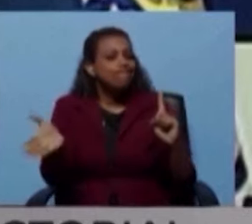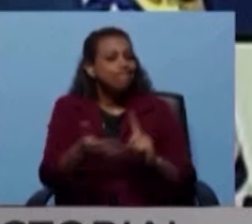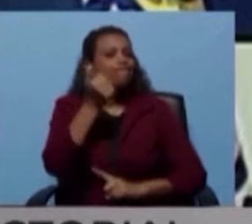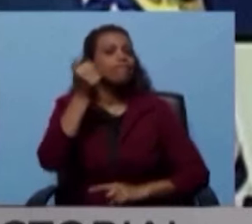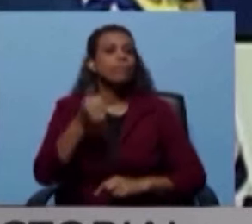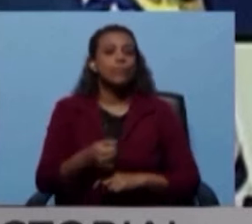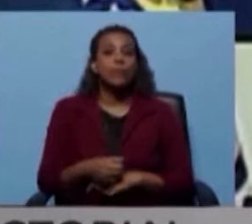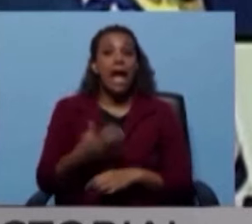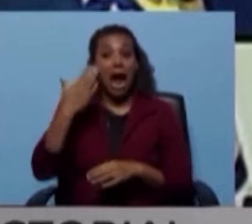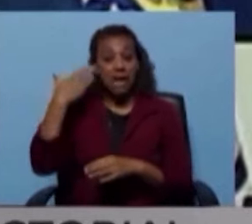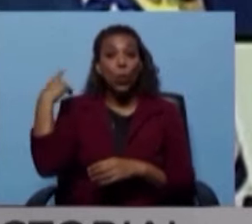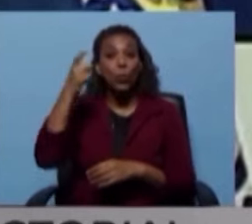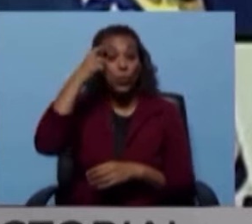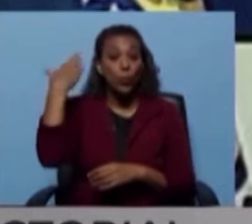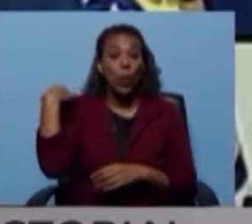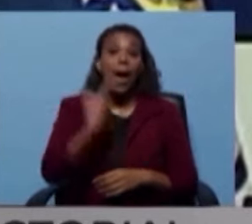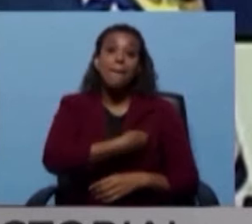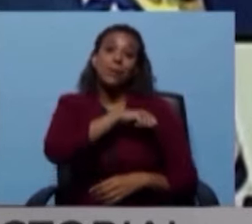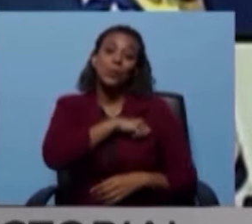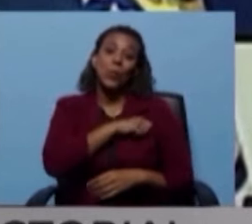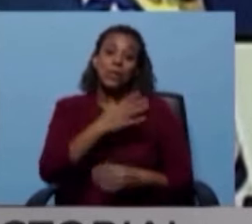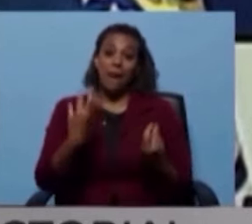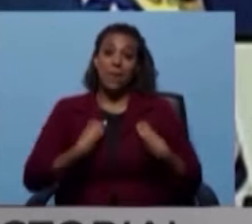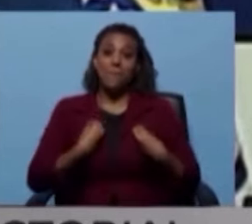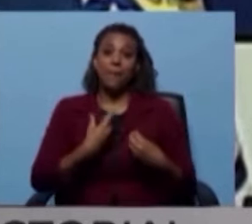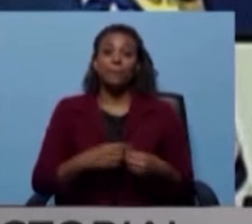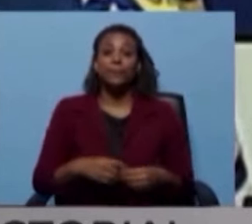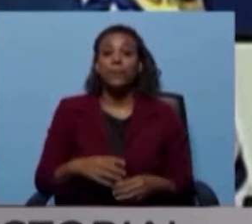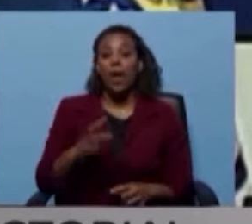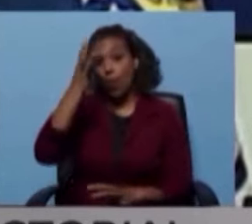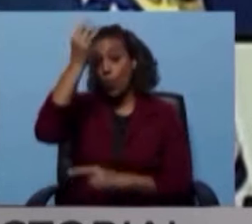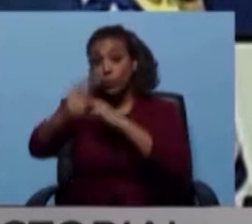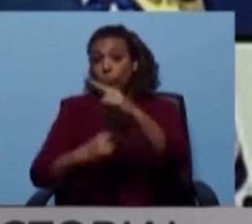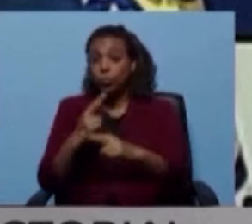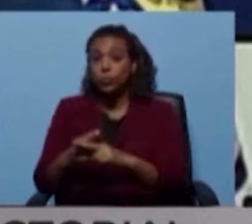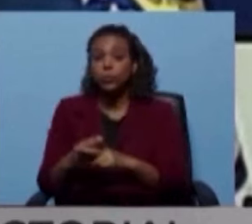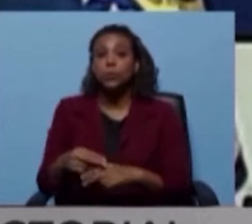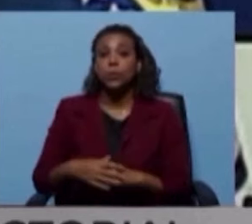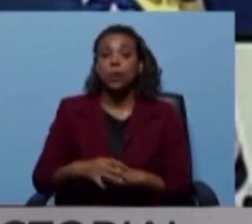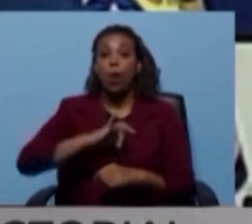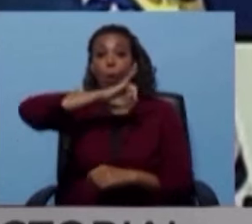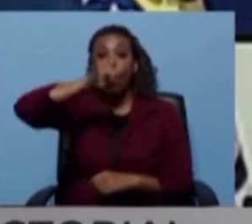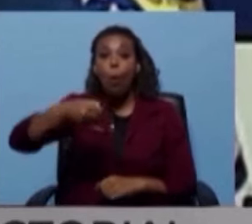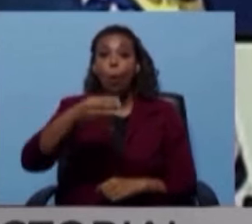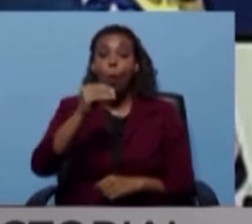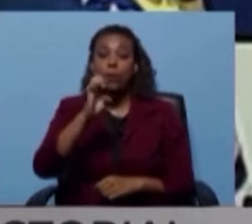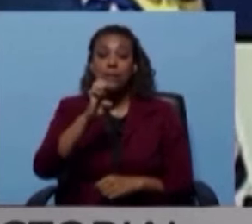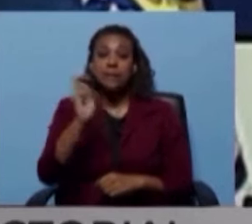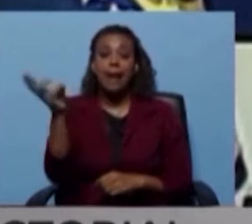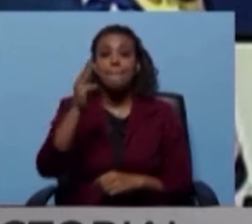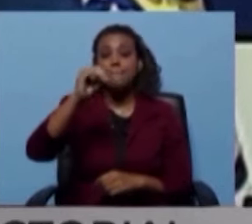fueron detenidos recientemente dos ciudadanos españoles en Puerto ayacucho José María